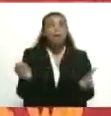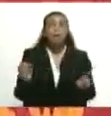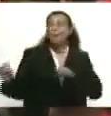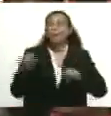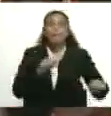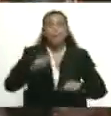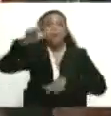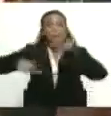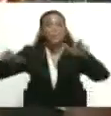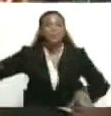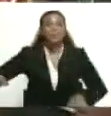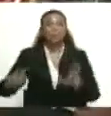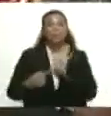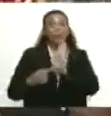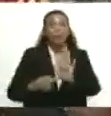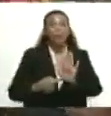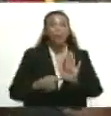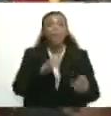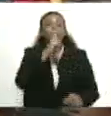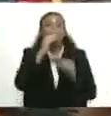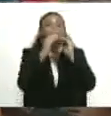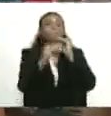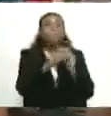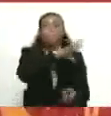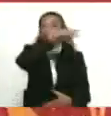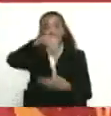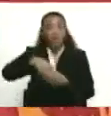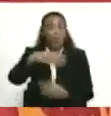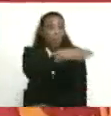Movilización popular. Para que ellos no se van a meter,